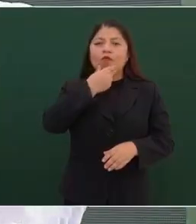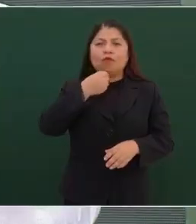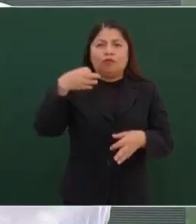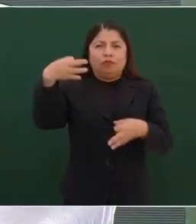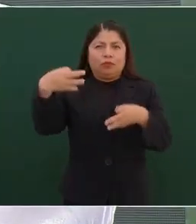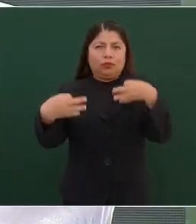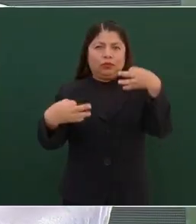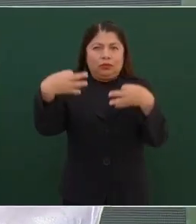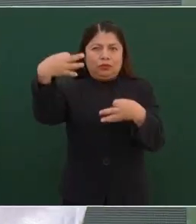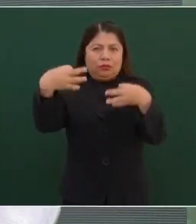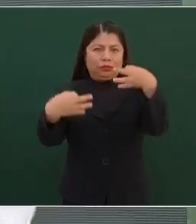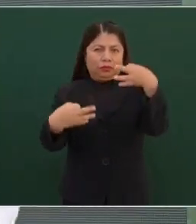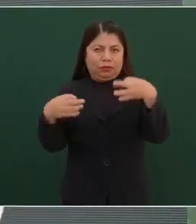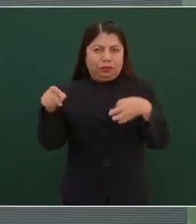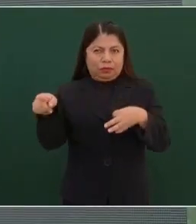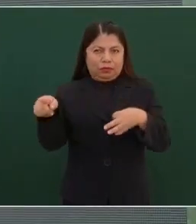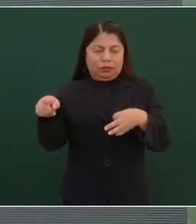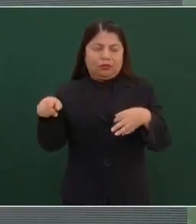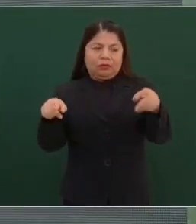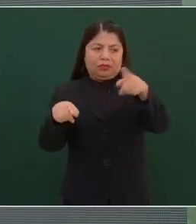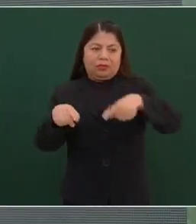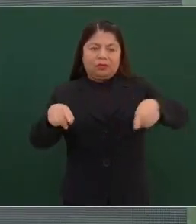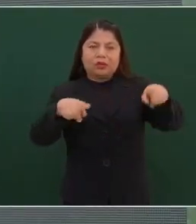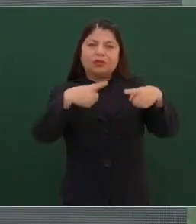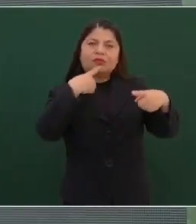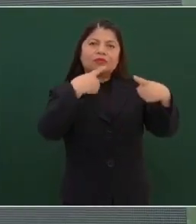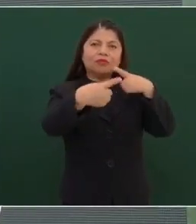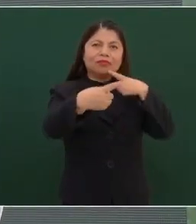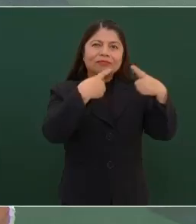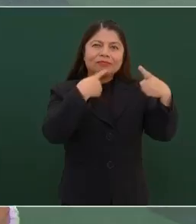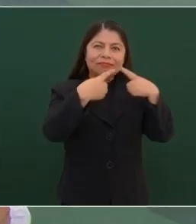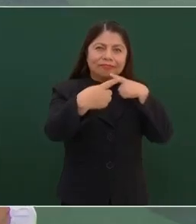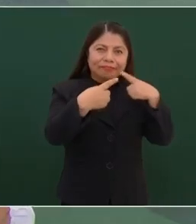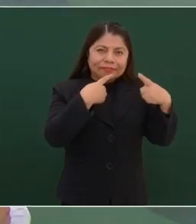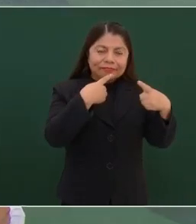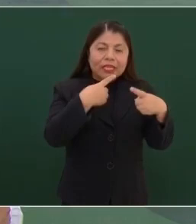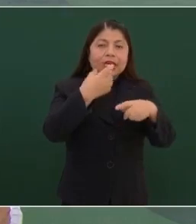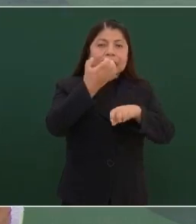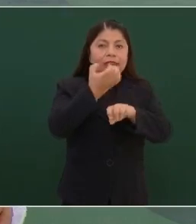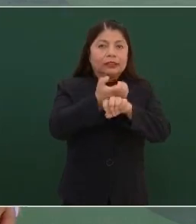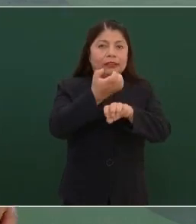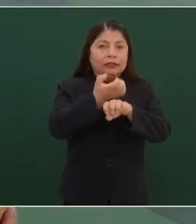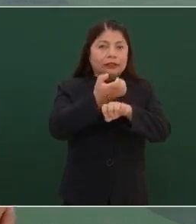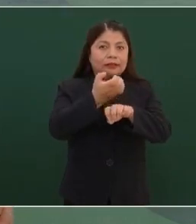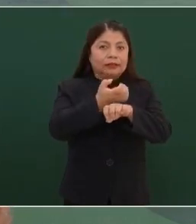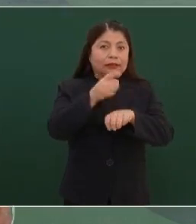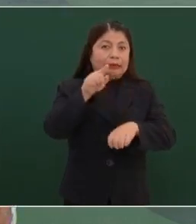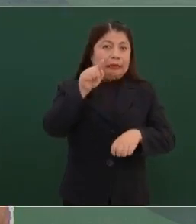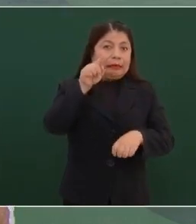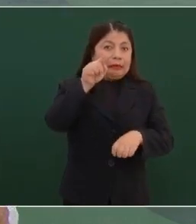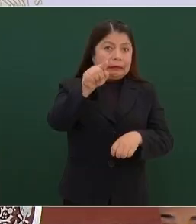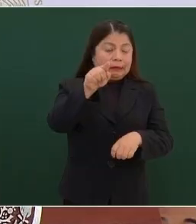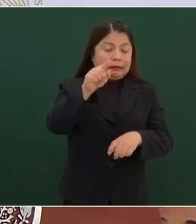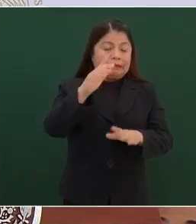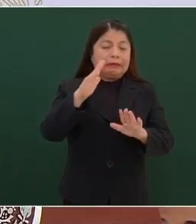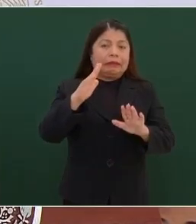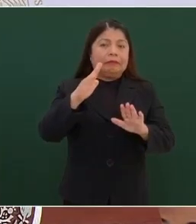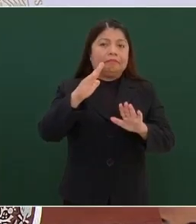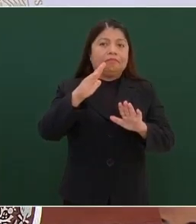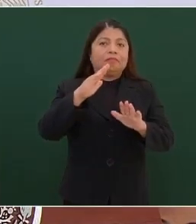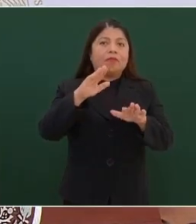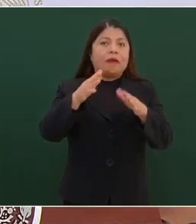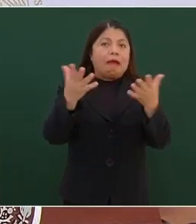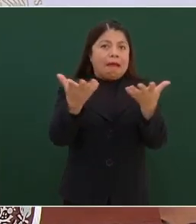buscó el acuerdo, el diálogo, para no paralizar al gobierno de Estados Unidos por las consecuencias